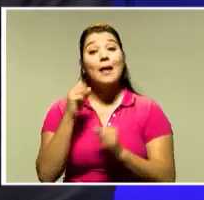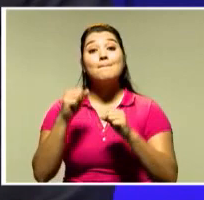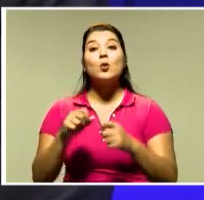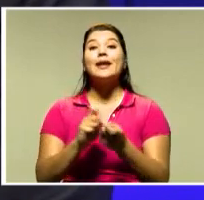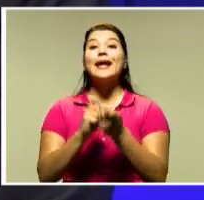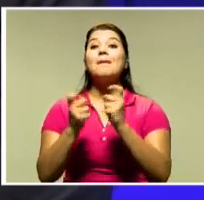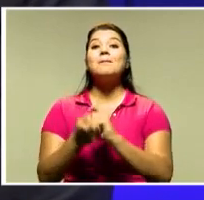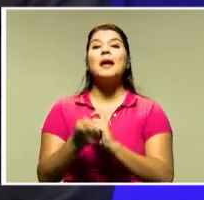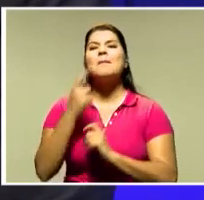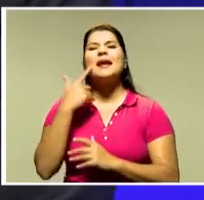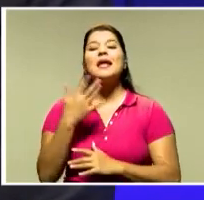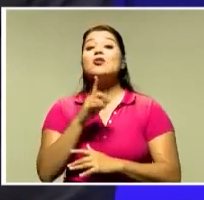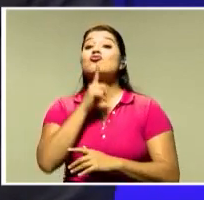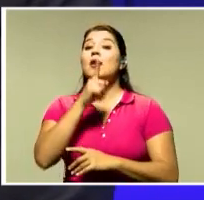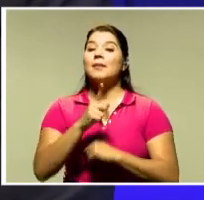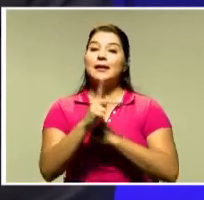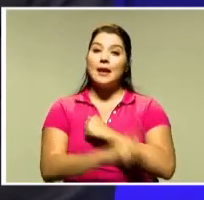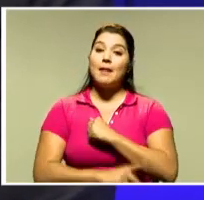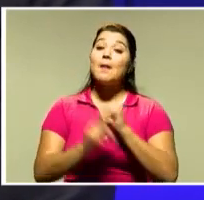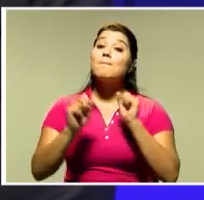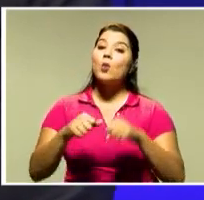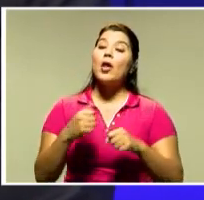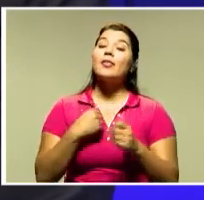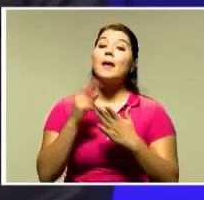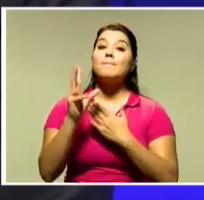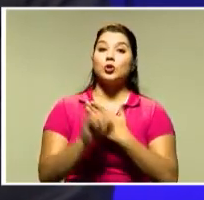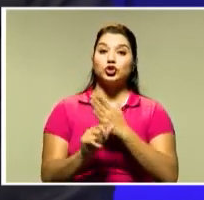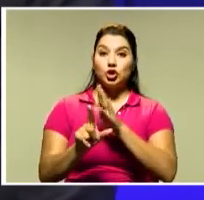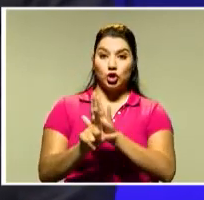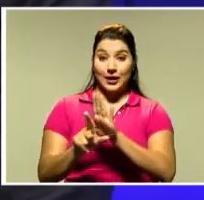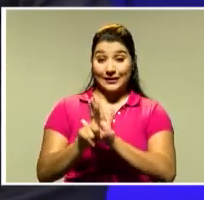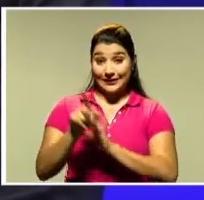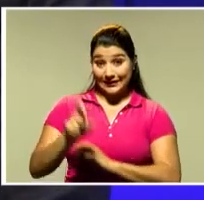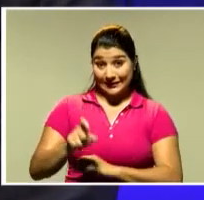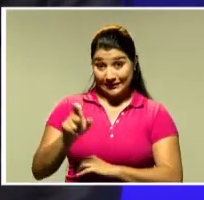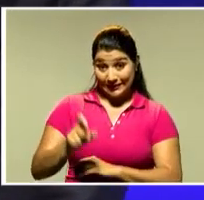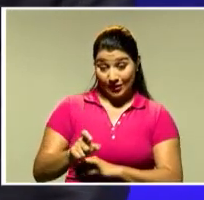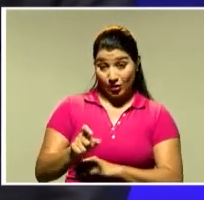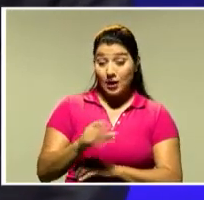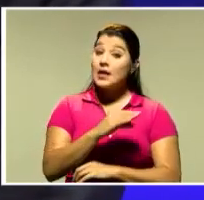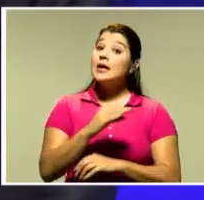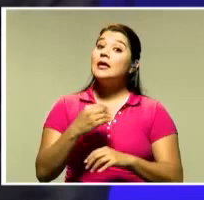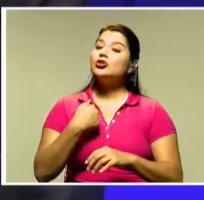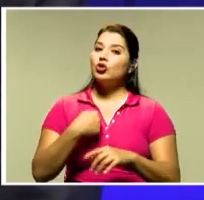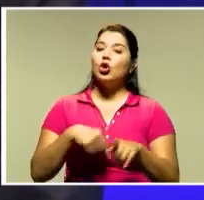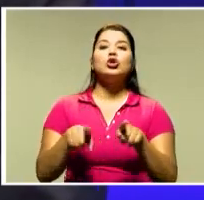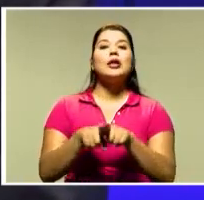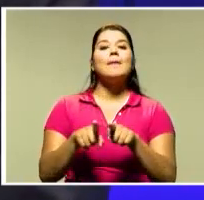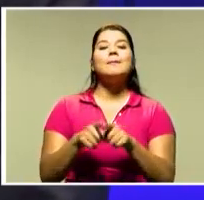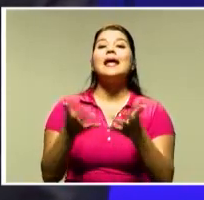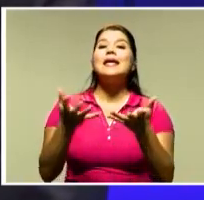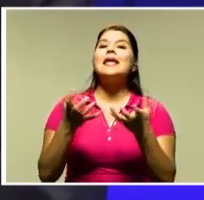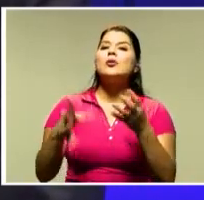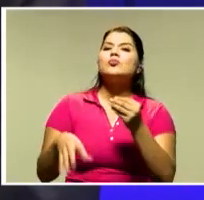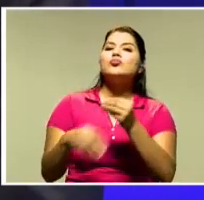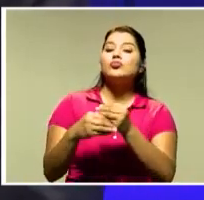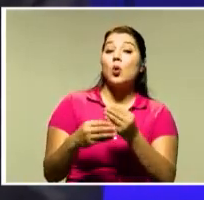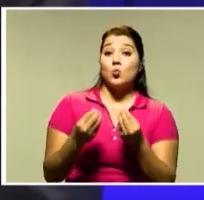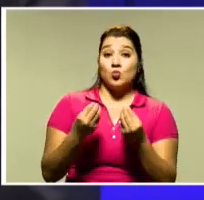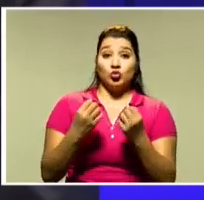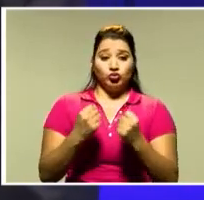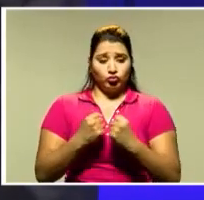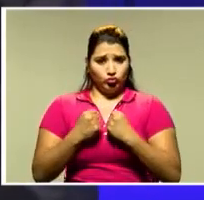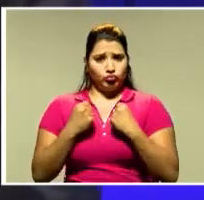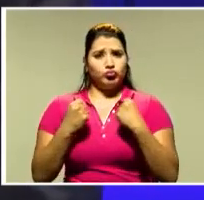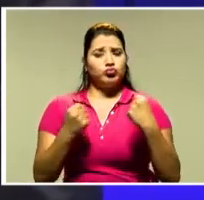que realmente el país tenga los proyectos de ley que se requieren. Y a eso yo le añadiría también una cuota de valor,